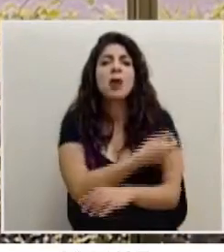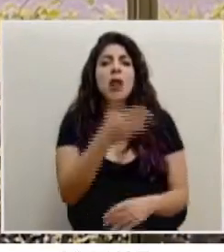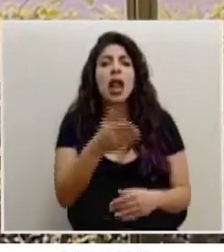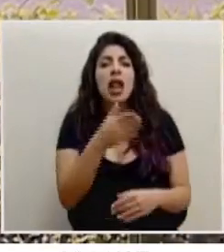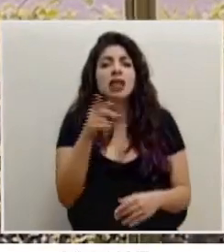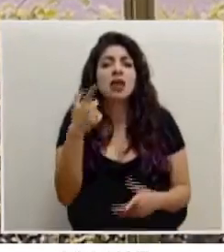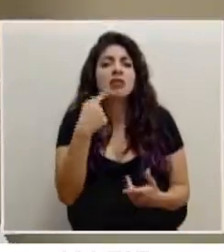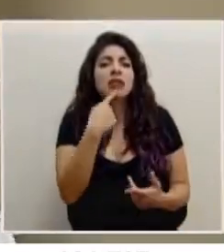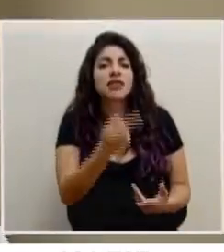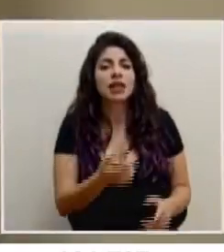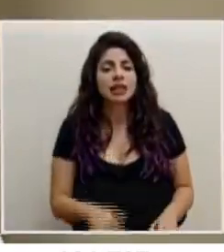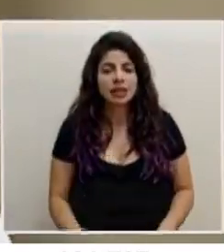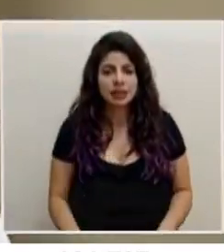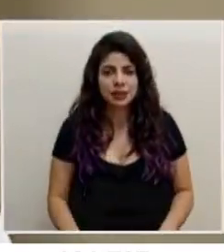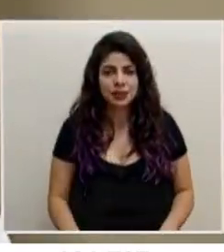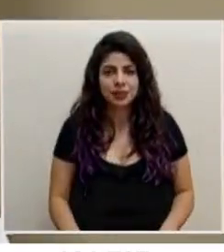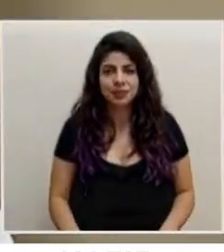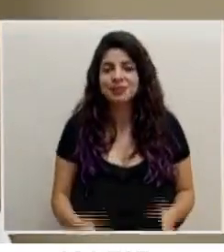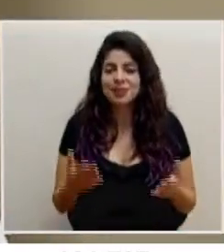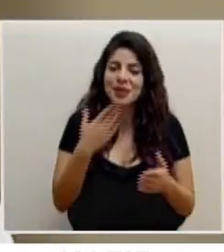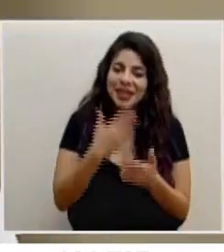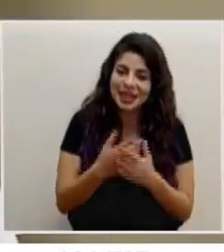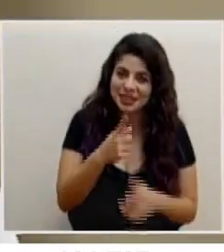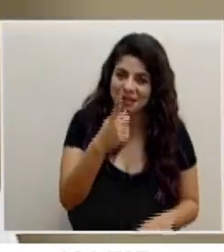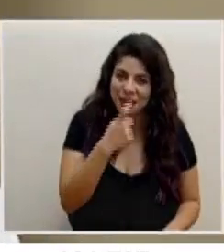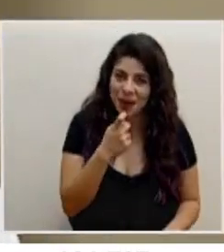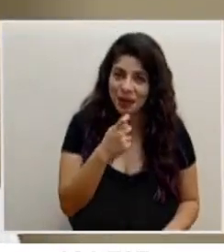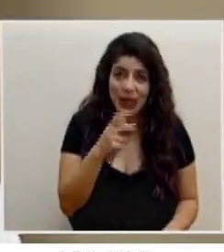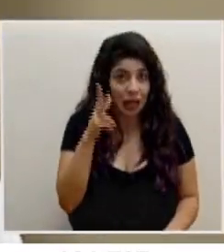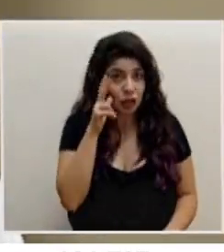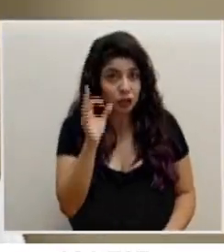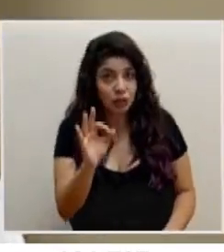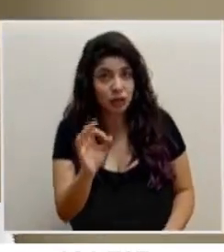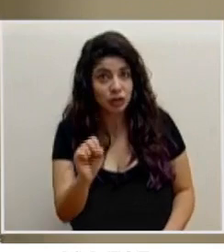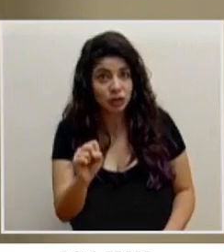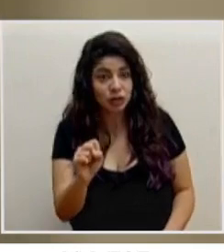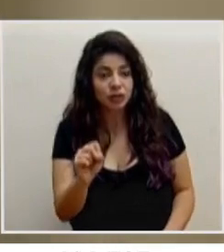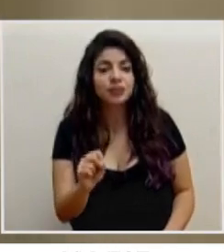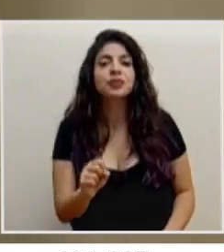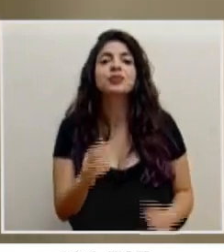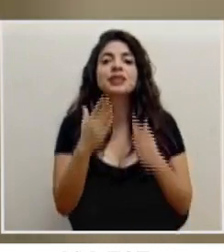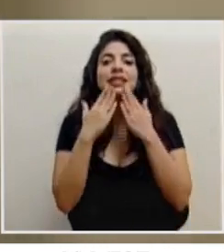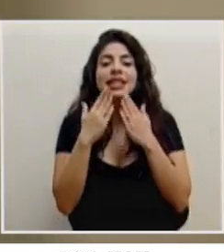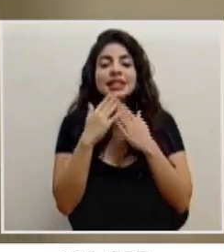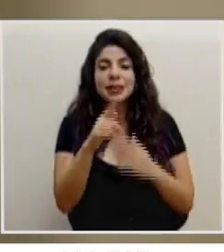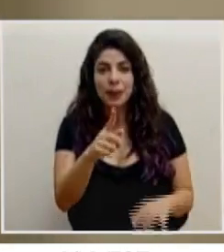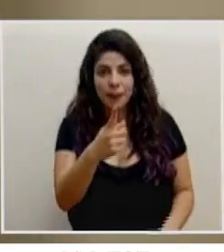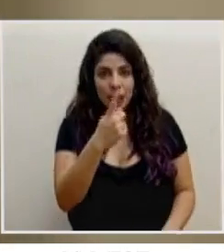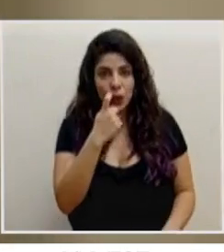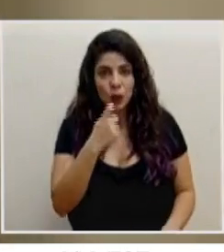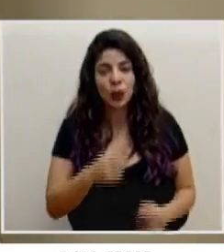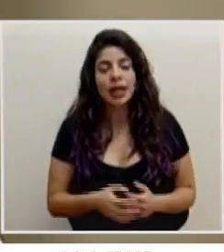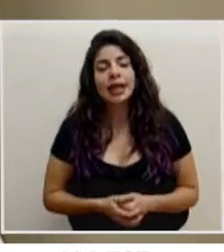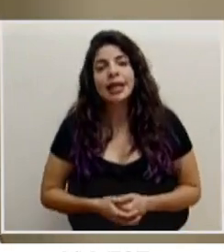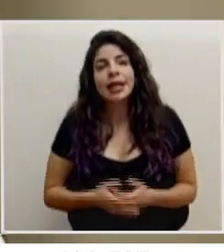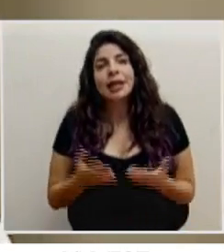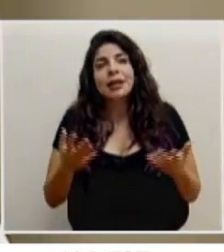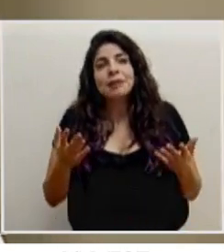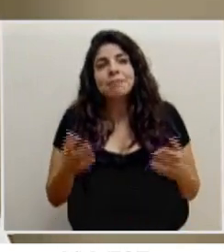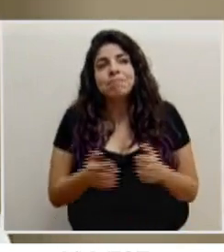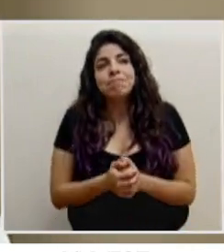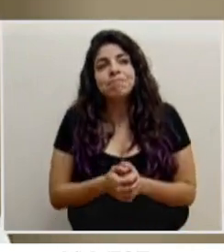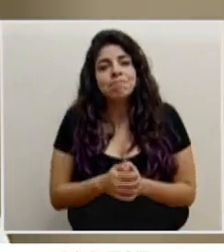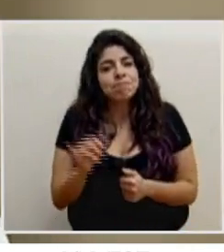muy lenta. Bueno, muchas gracias por la pregunta. ¿Se escucha? Sí. Muchas gracias por la pregunta.